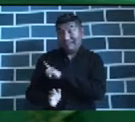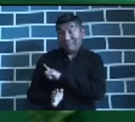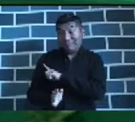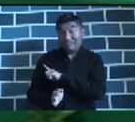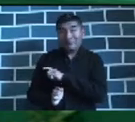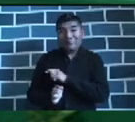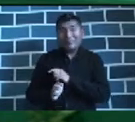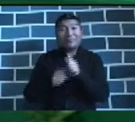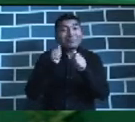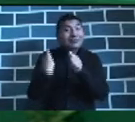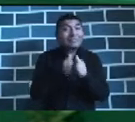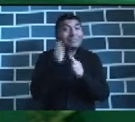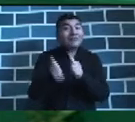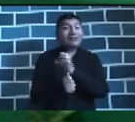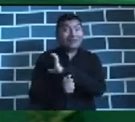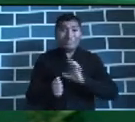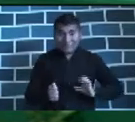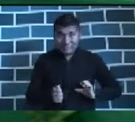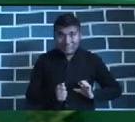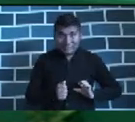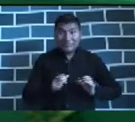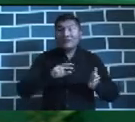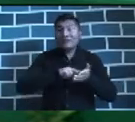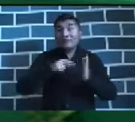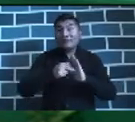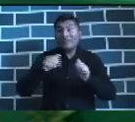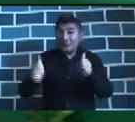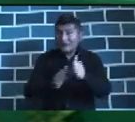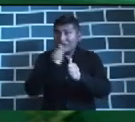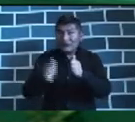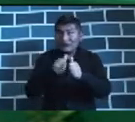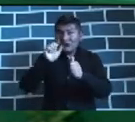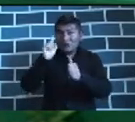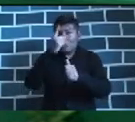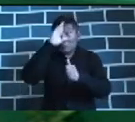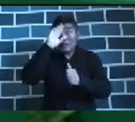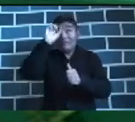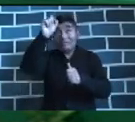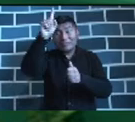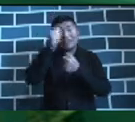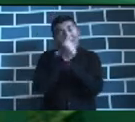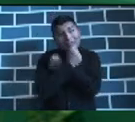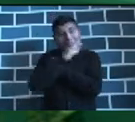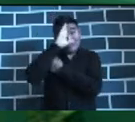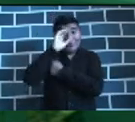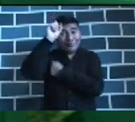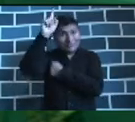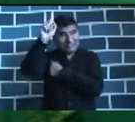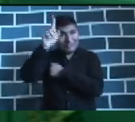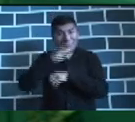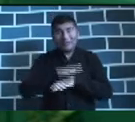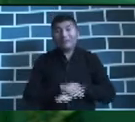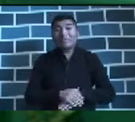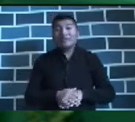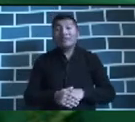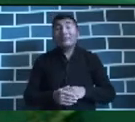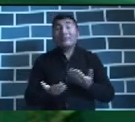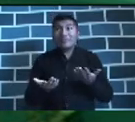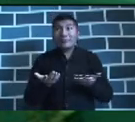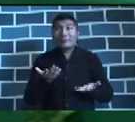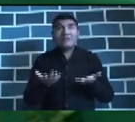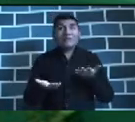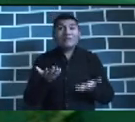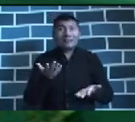seguir a cristo y seguirle sólo por él por amor a él y es que